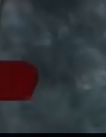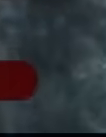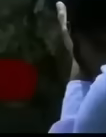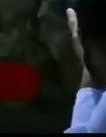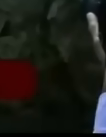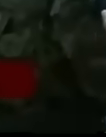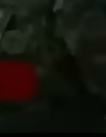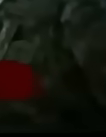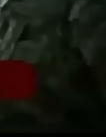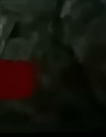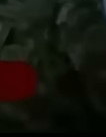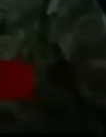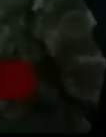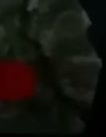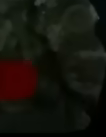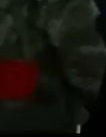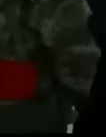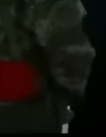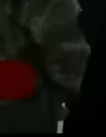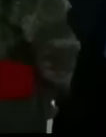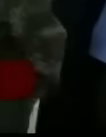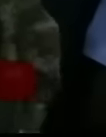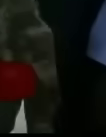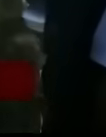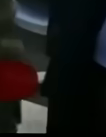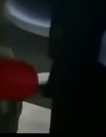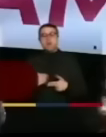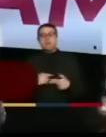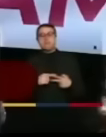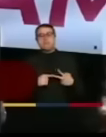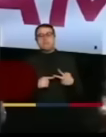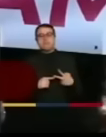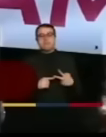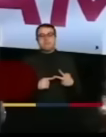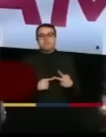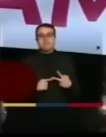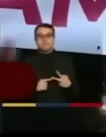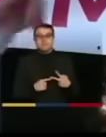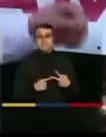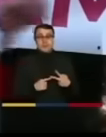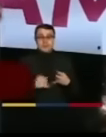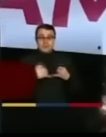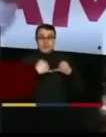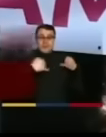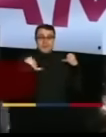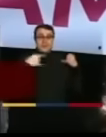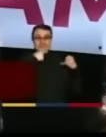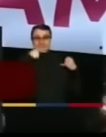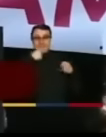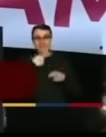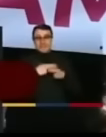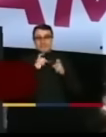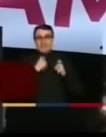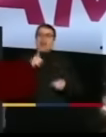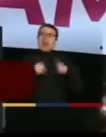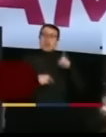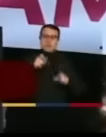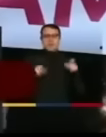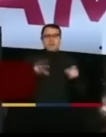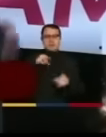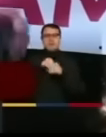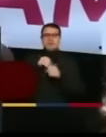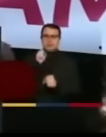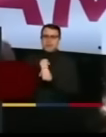fuerzas oscuras que quieren amedrentar a los funcionarios clave de su gobierno. Esa línea roja son unos cuantos funcionarios que he tratado